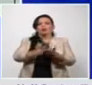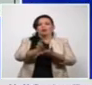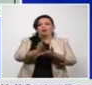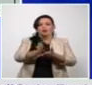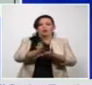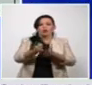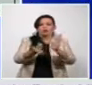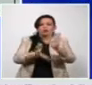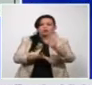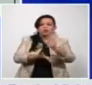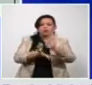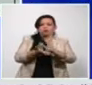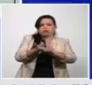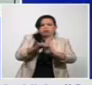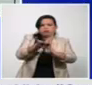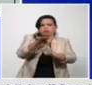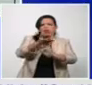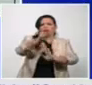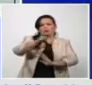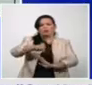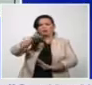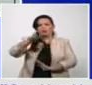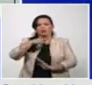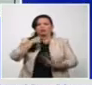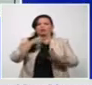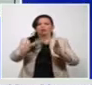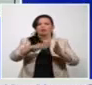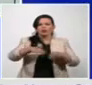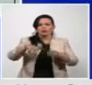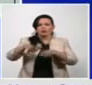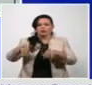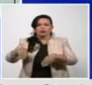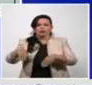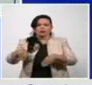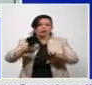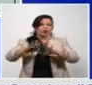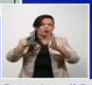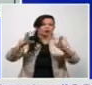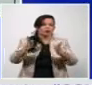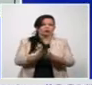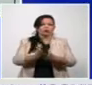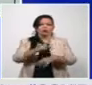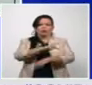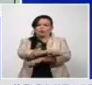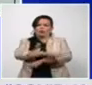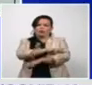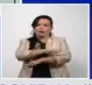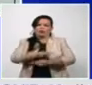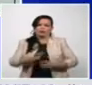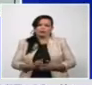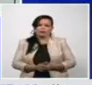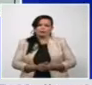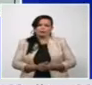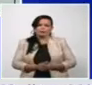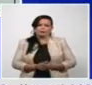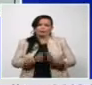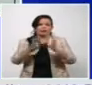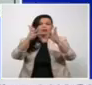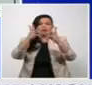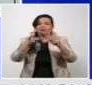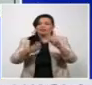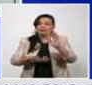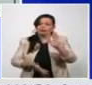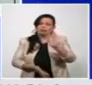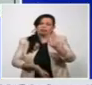por millón de habitantes en todos los países. Las cifras muy elevadas